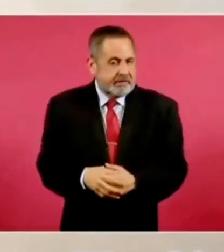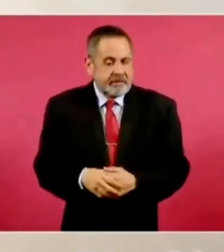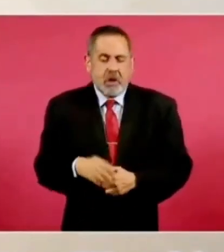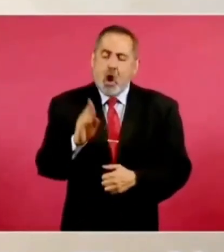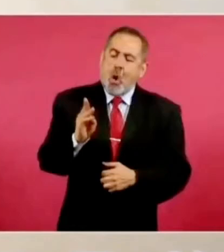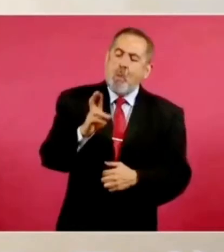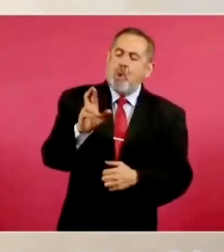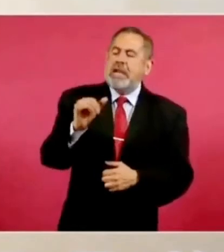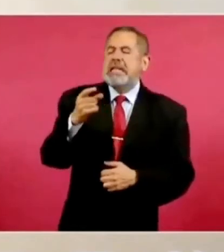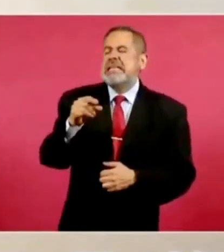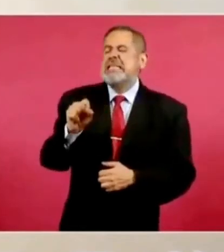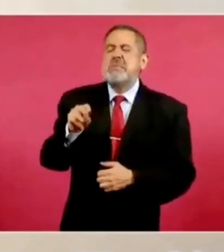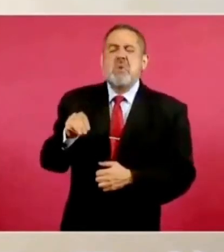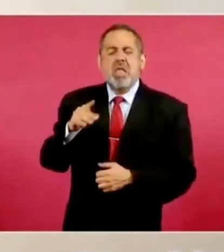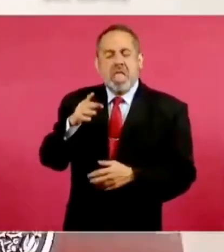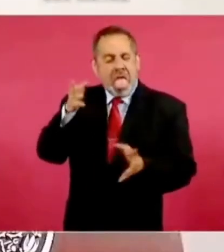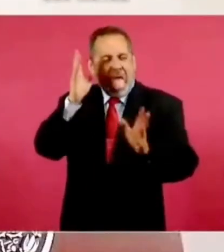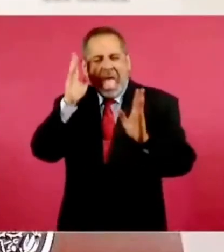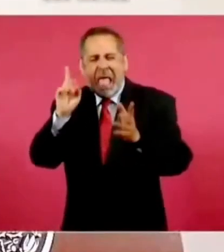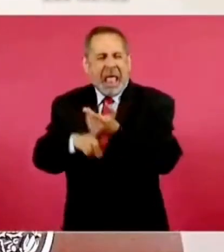borriquísimo,